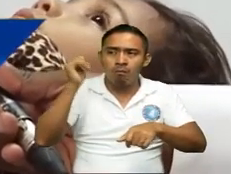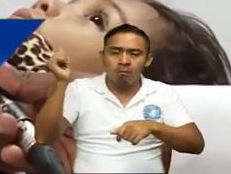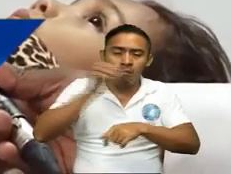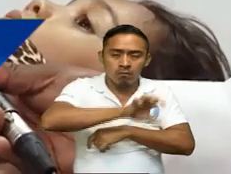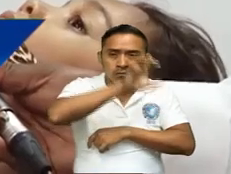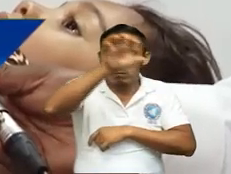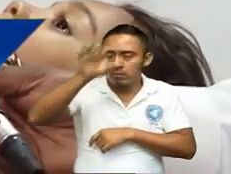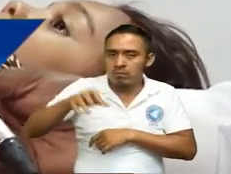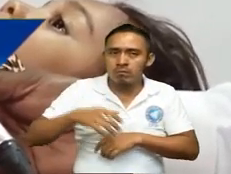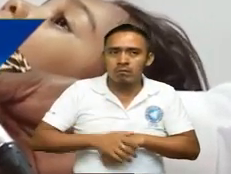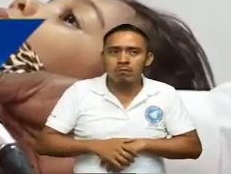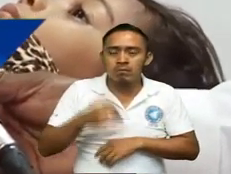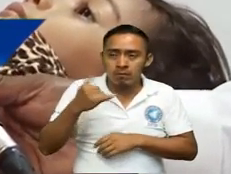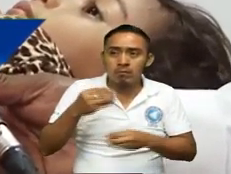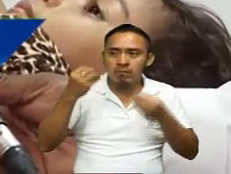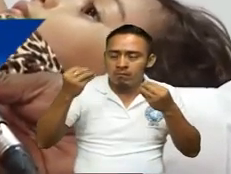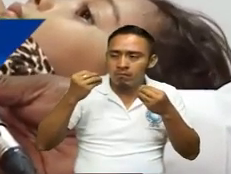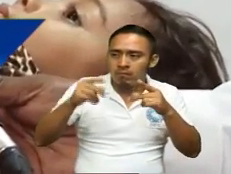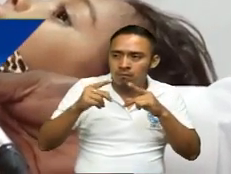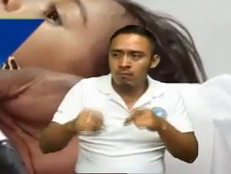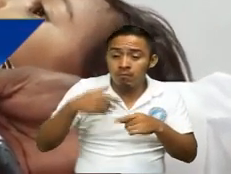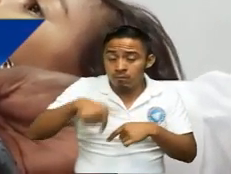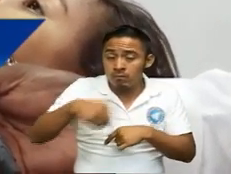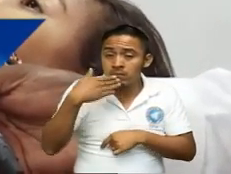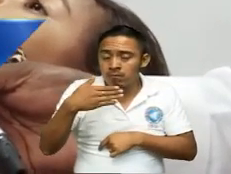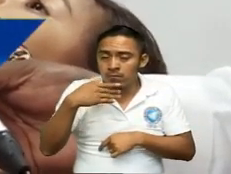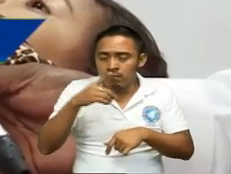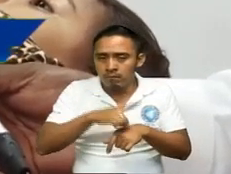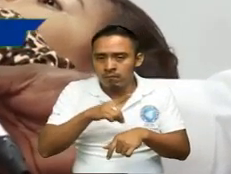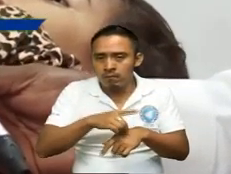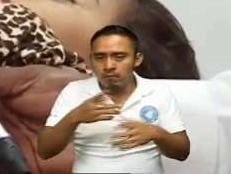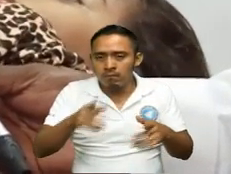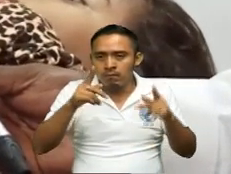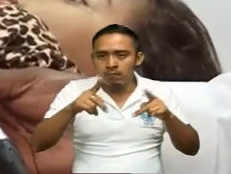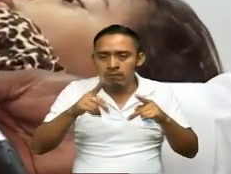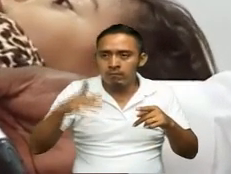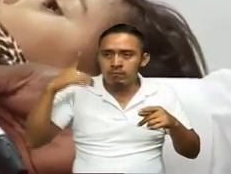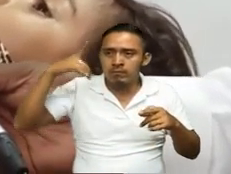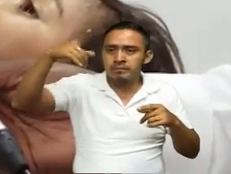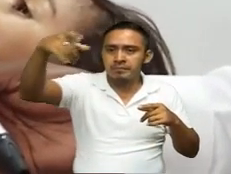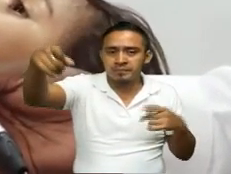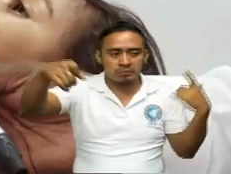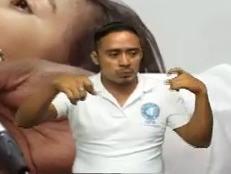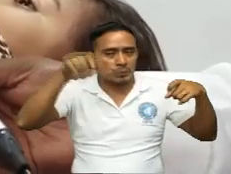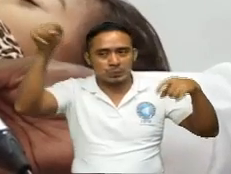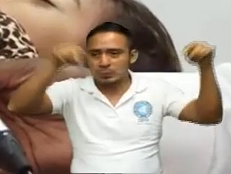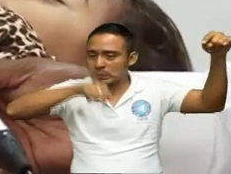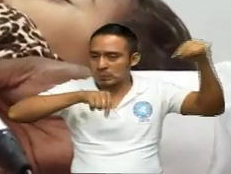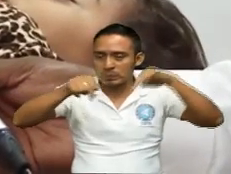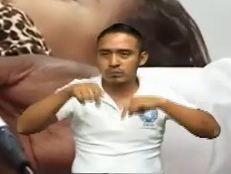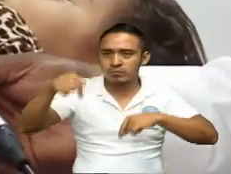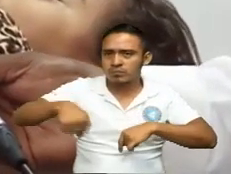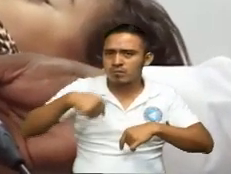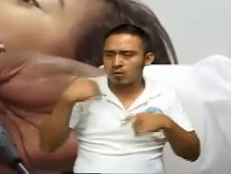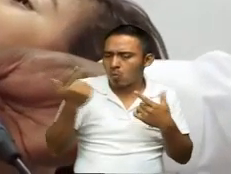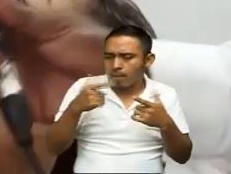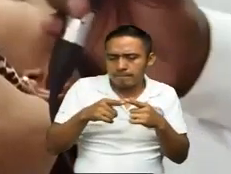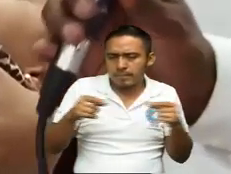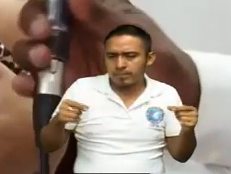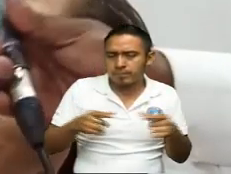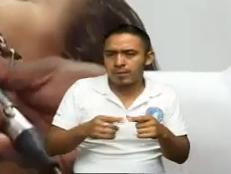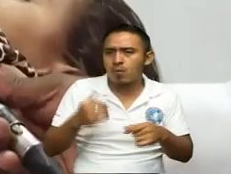especialistas. Sí, viene, hay bastante médico bueno aquí. Sí, ¿y? Viene gente de largo. Uh-huh. Sí, nosotros somos de aquí de Managua.